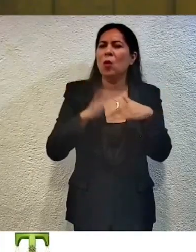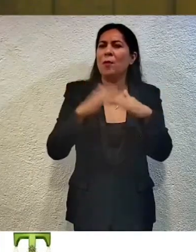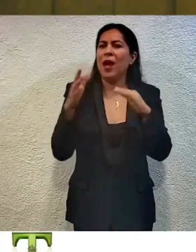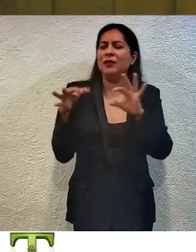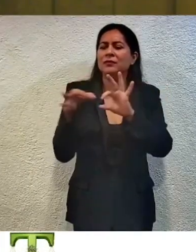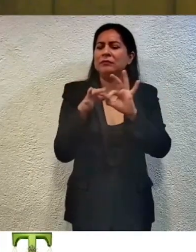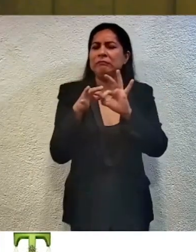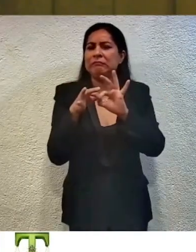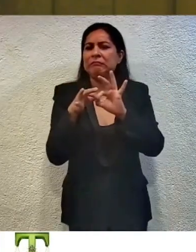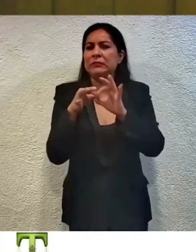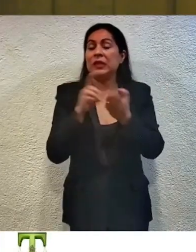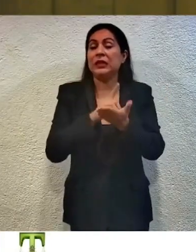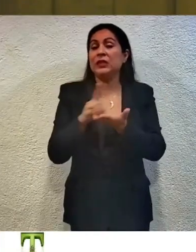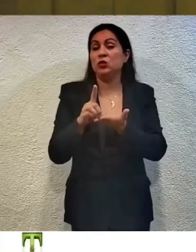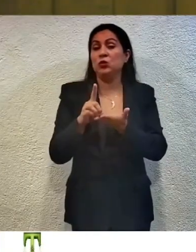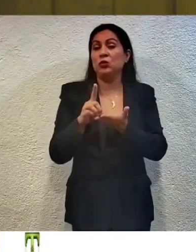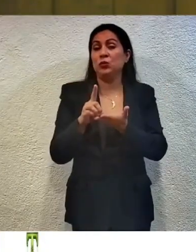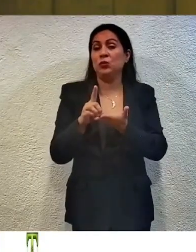apegado a derecho